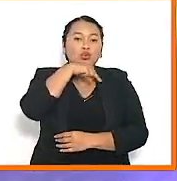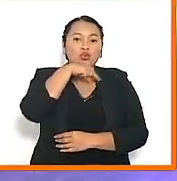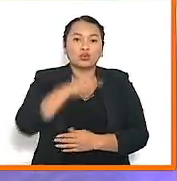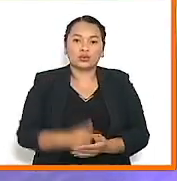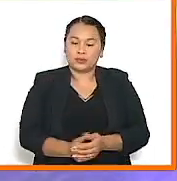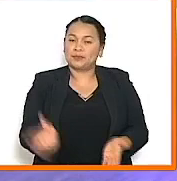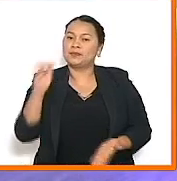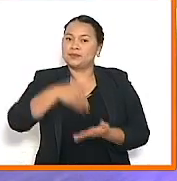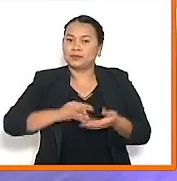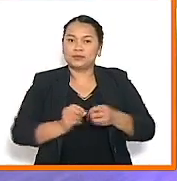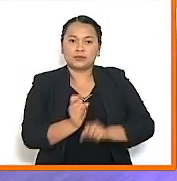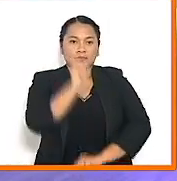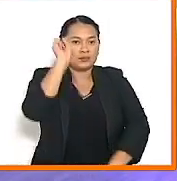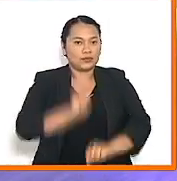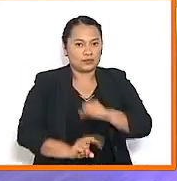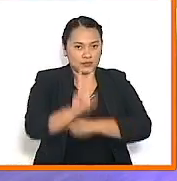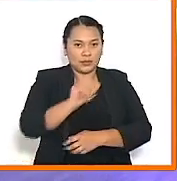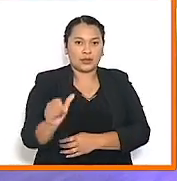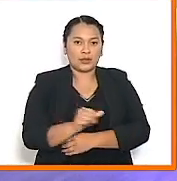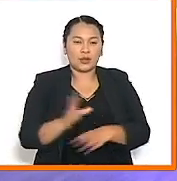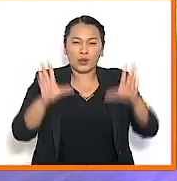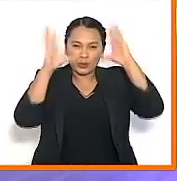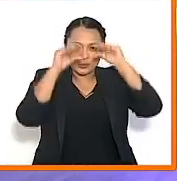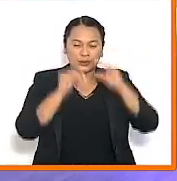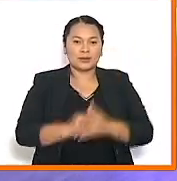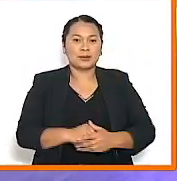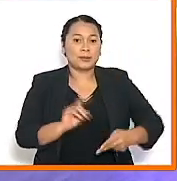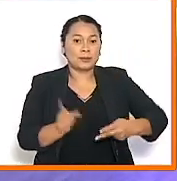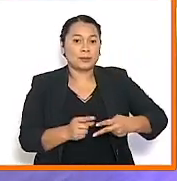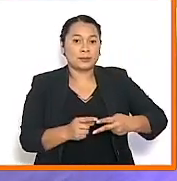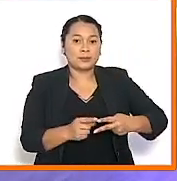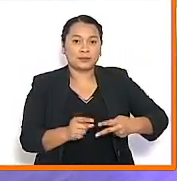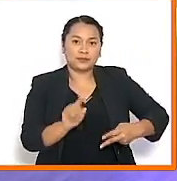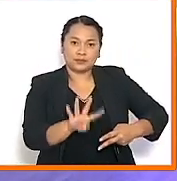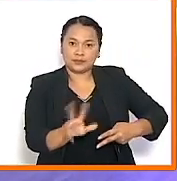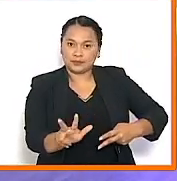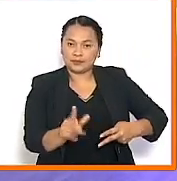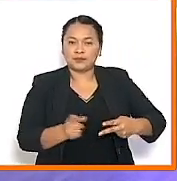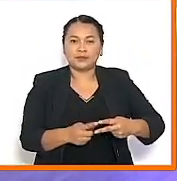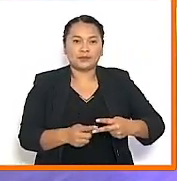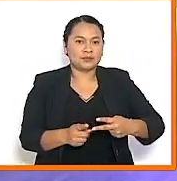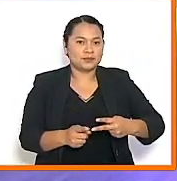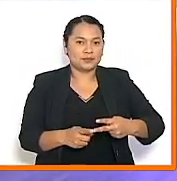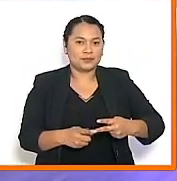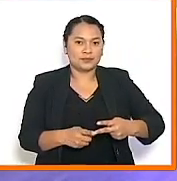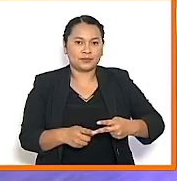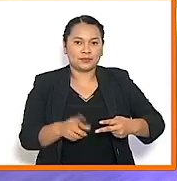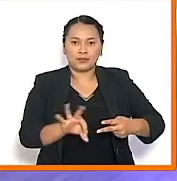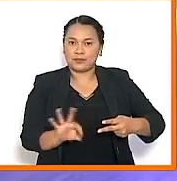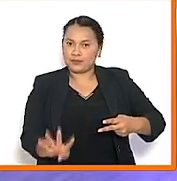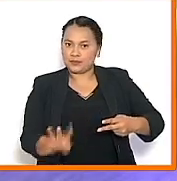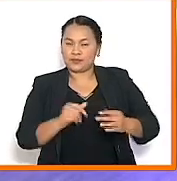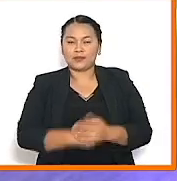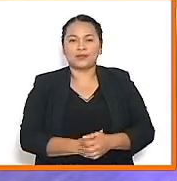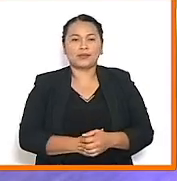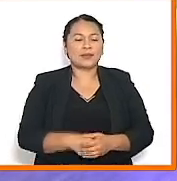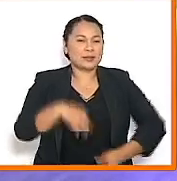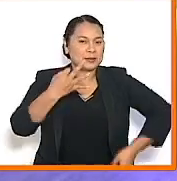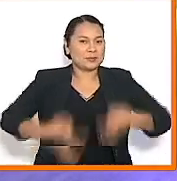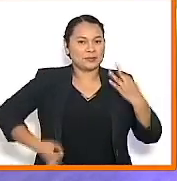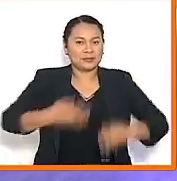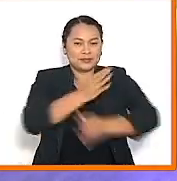repito los números ganadores en premiados en esta noche. Posición 1, 43, posición 2, 94.